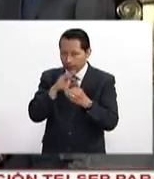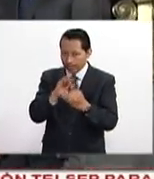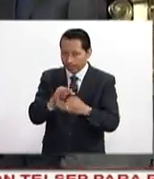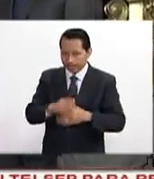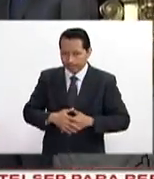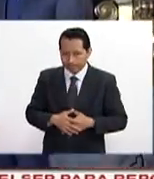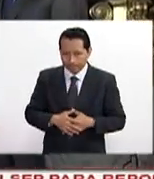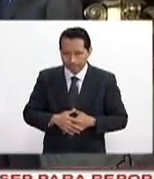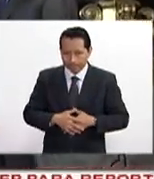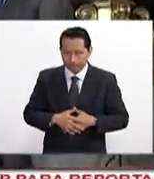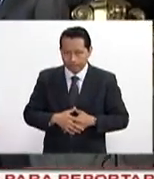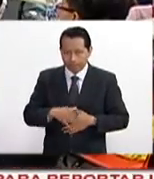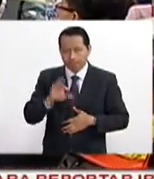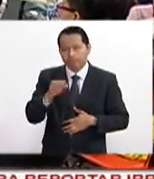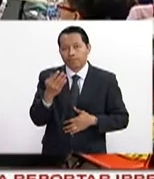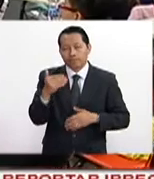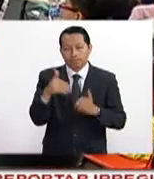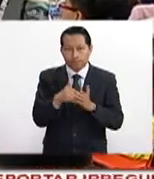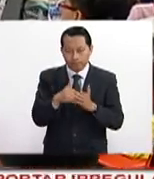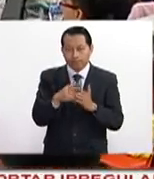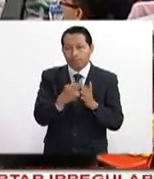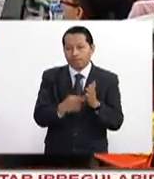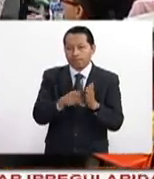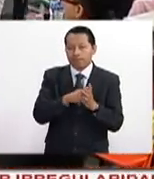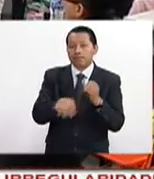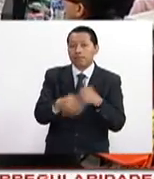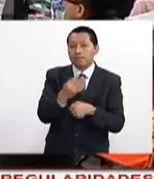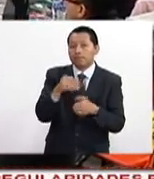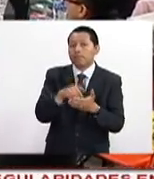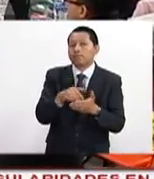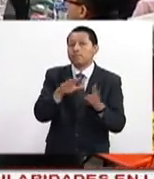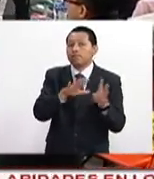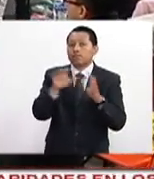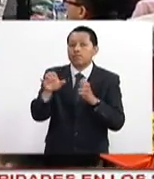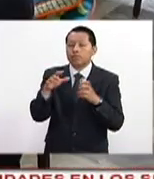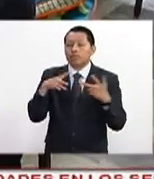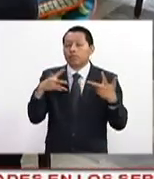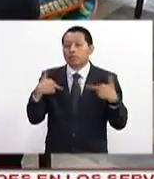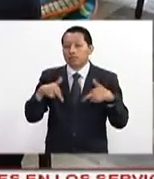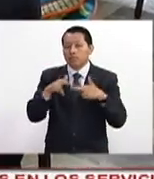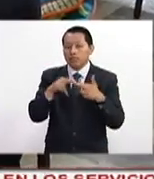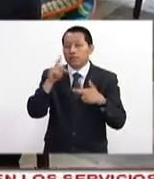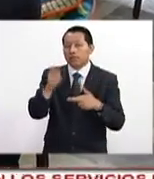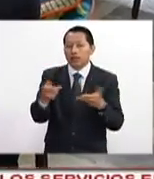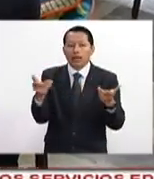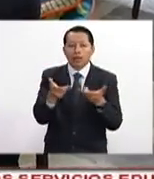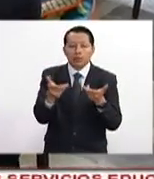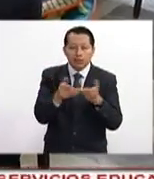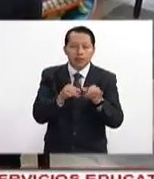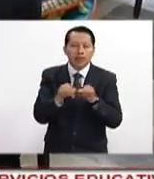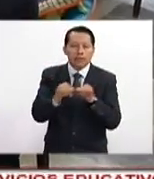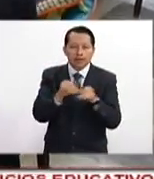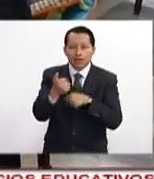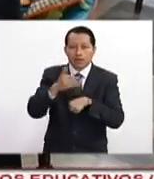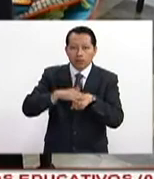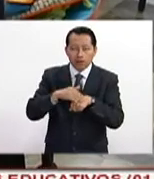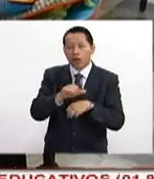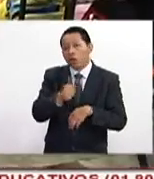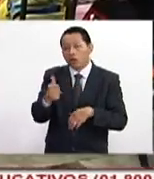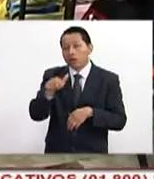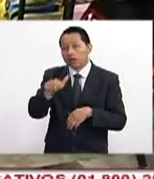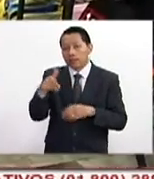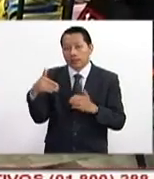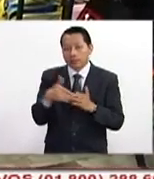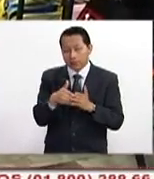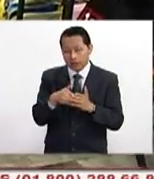Detalló que de estas 44,000 plazas, 14,900 de maestros hacían funciones administrativas, otras